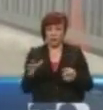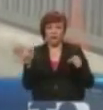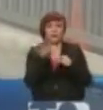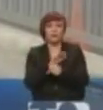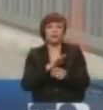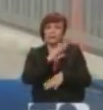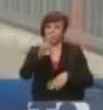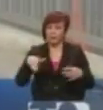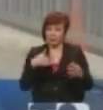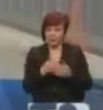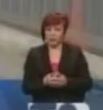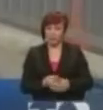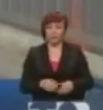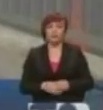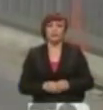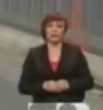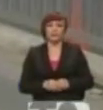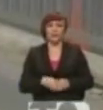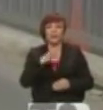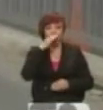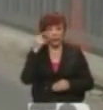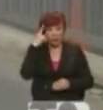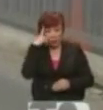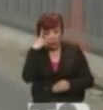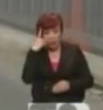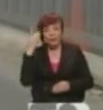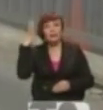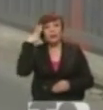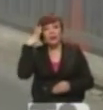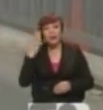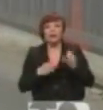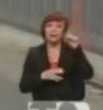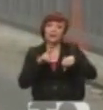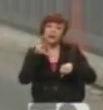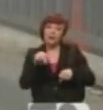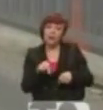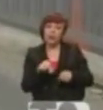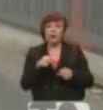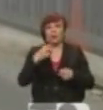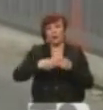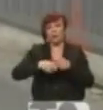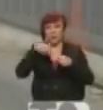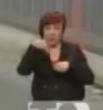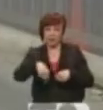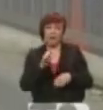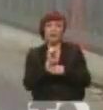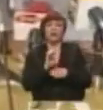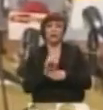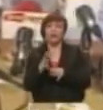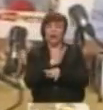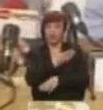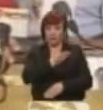imparcial y sin presiones si Rafael Correa sabía o no que se estaban llevando el país el peso mientras él era